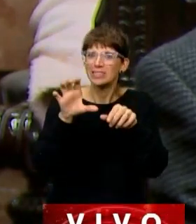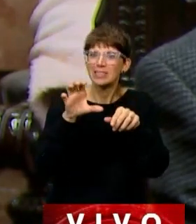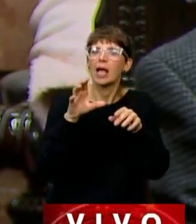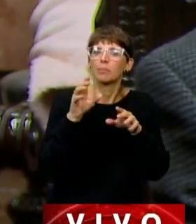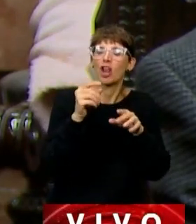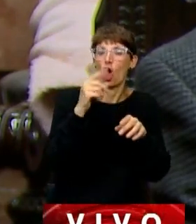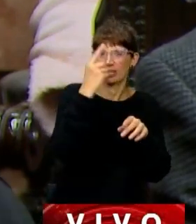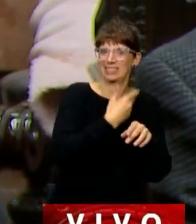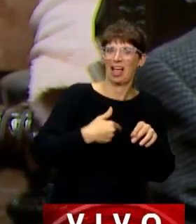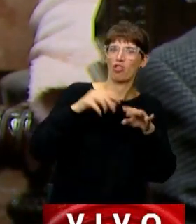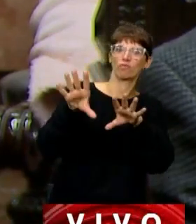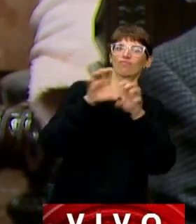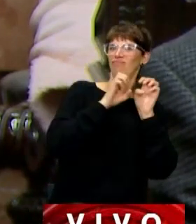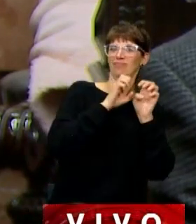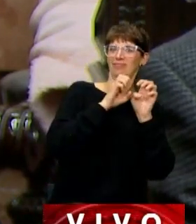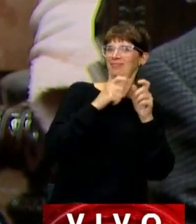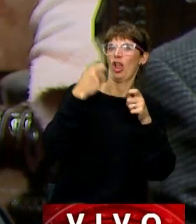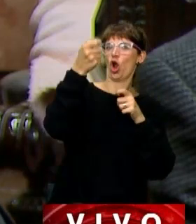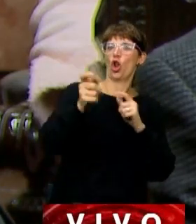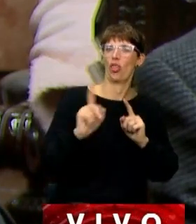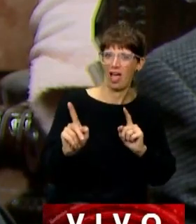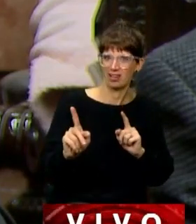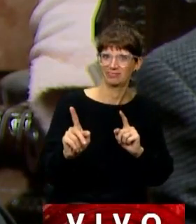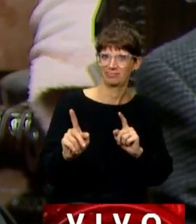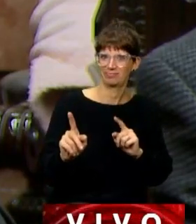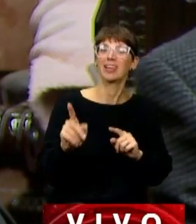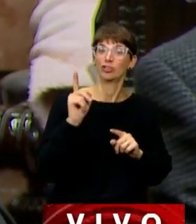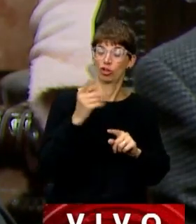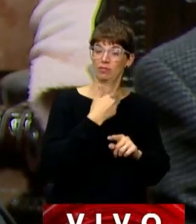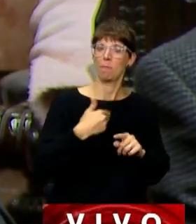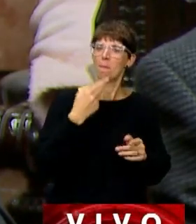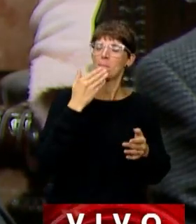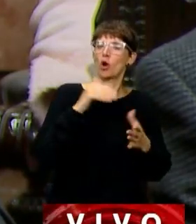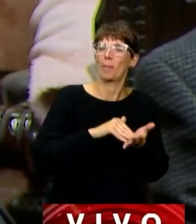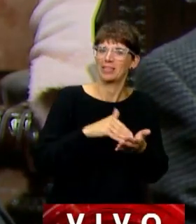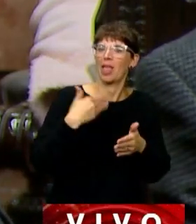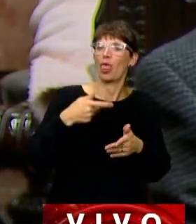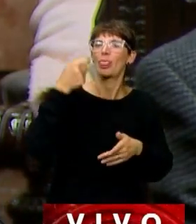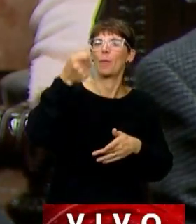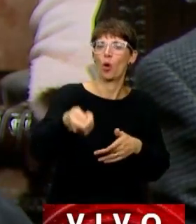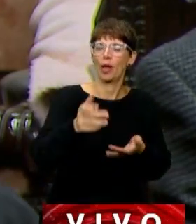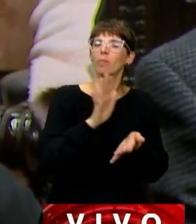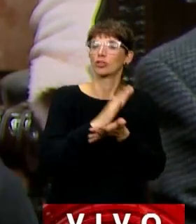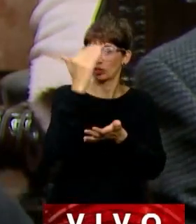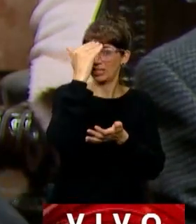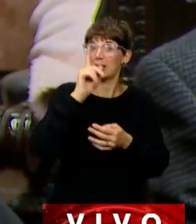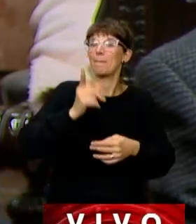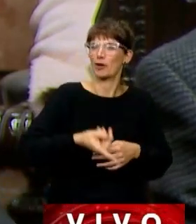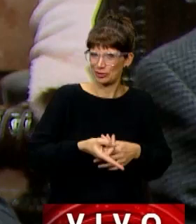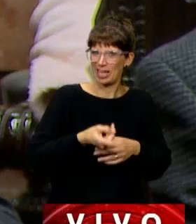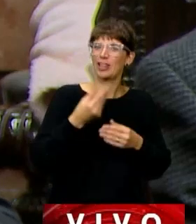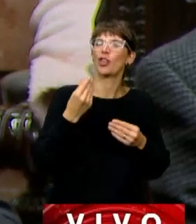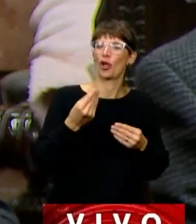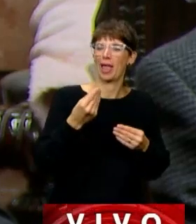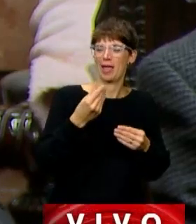sido mal detraídas. De manera tal que ese 15% de coparticipación que se devolvía,